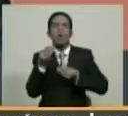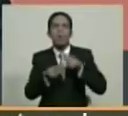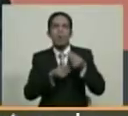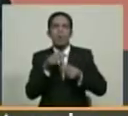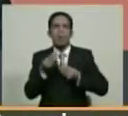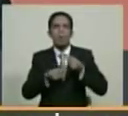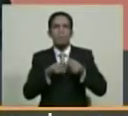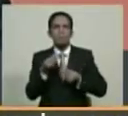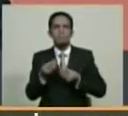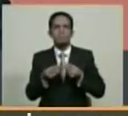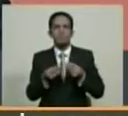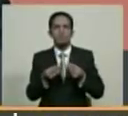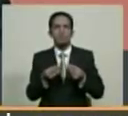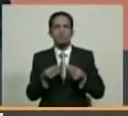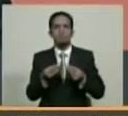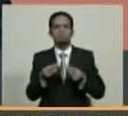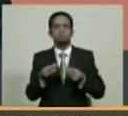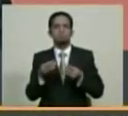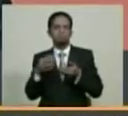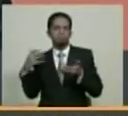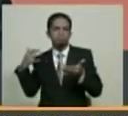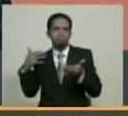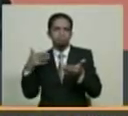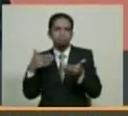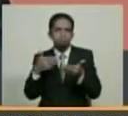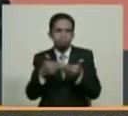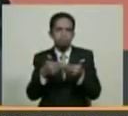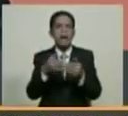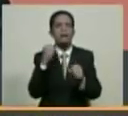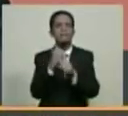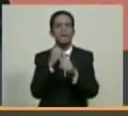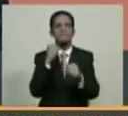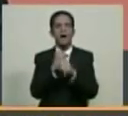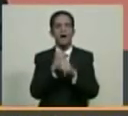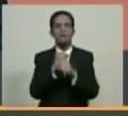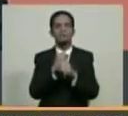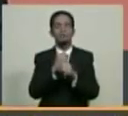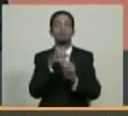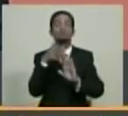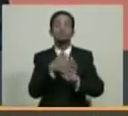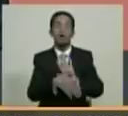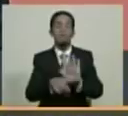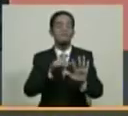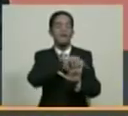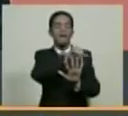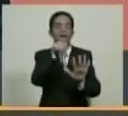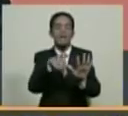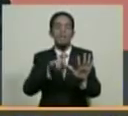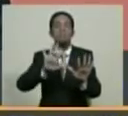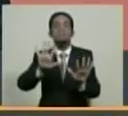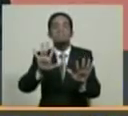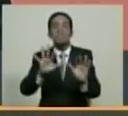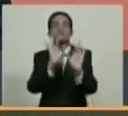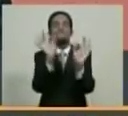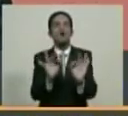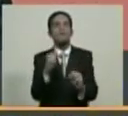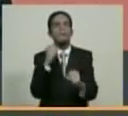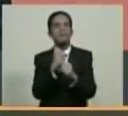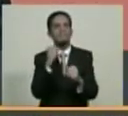a las 10 líneas estratégicas anunciadas por el presidente de la República que contempla